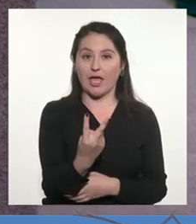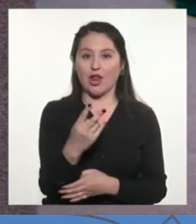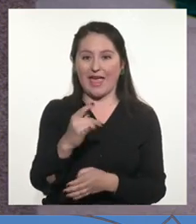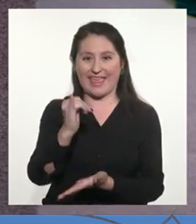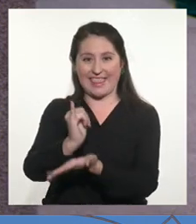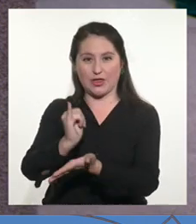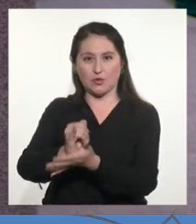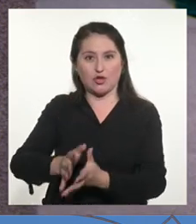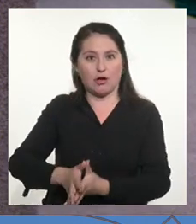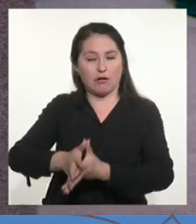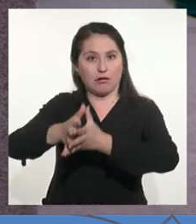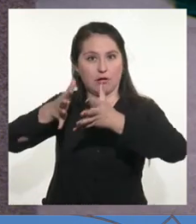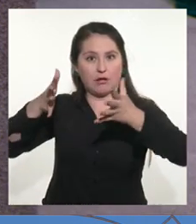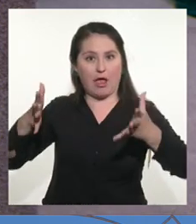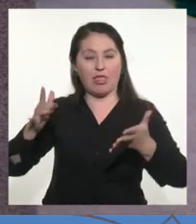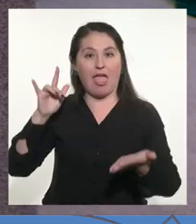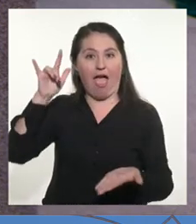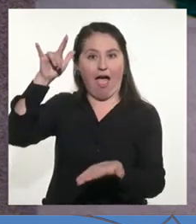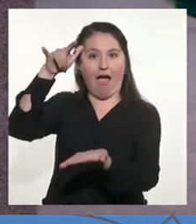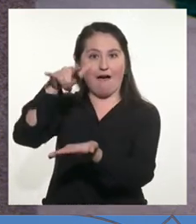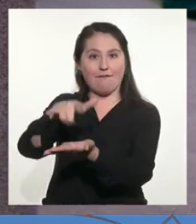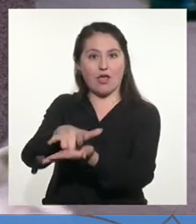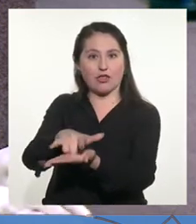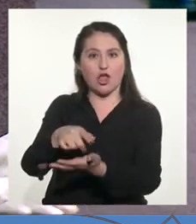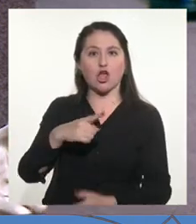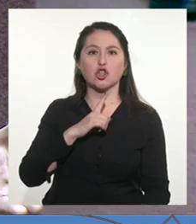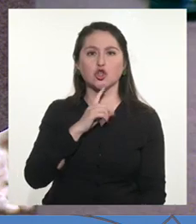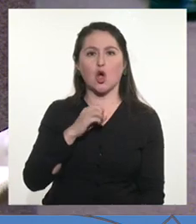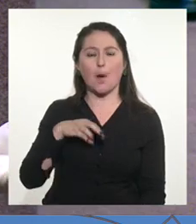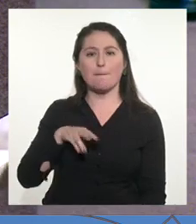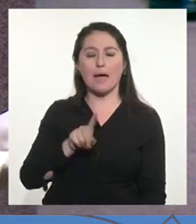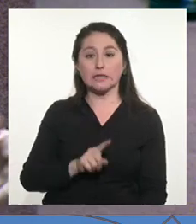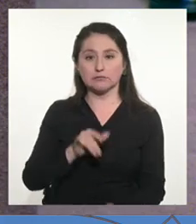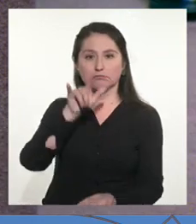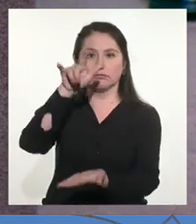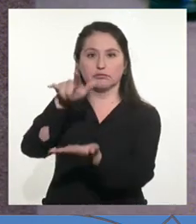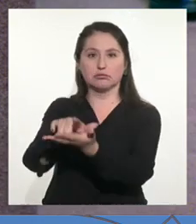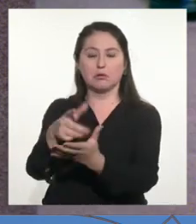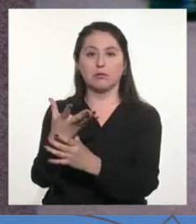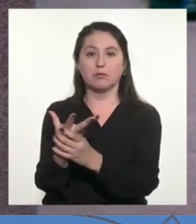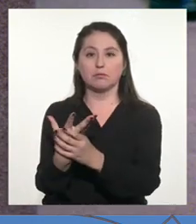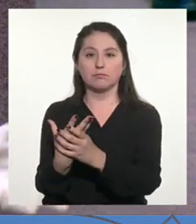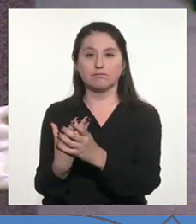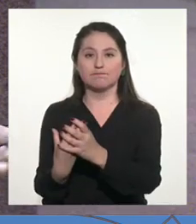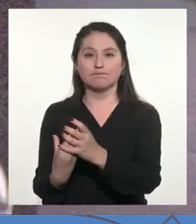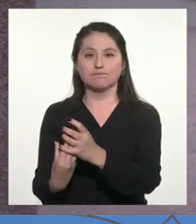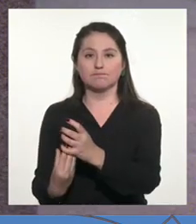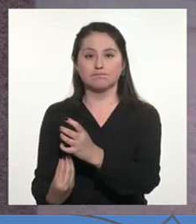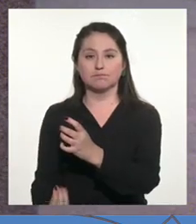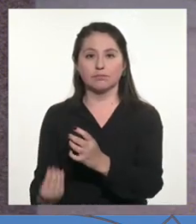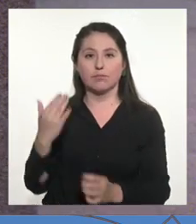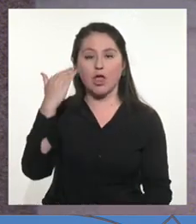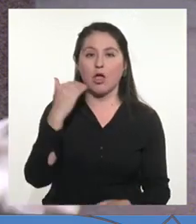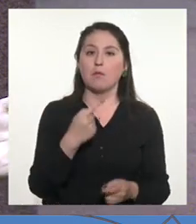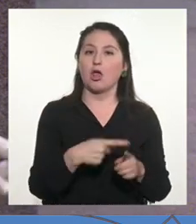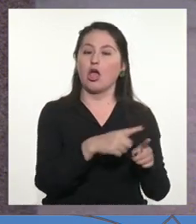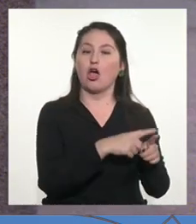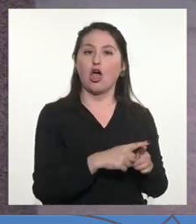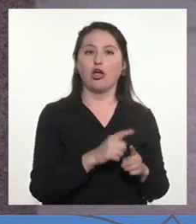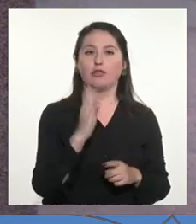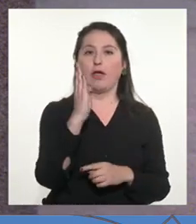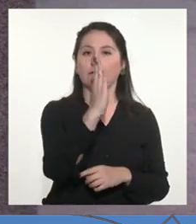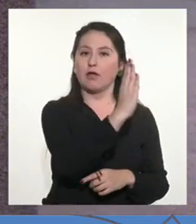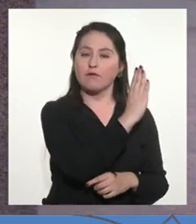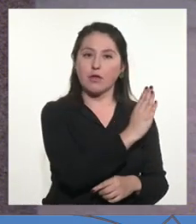gigantesca de aviones thomas cook que desapareció silenciosamente pero también blockbuster también kodak